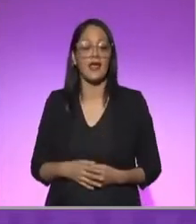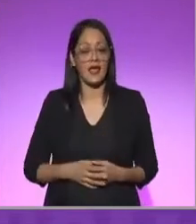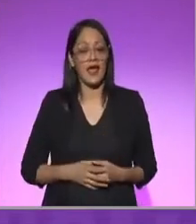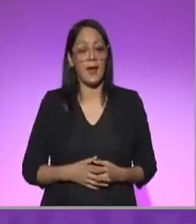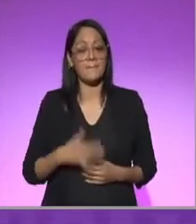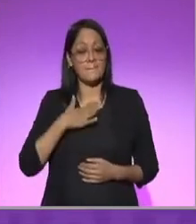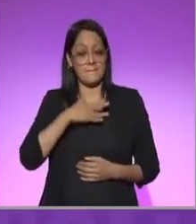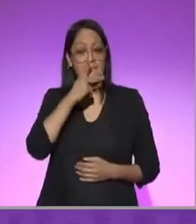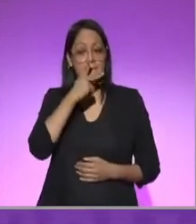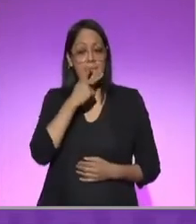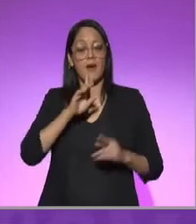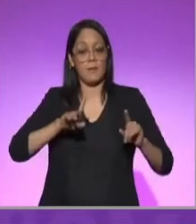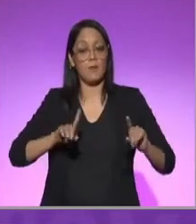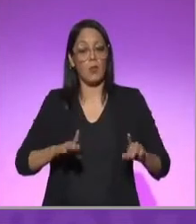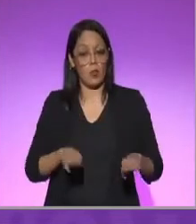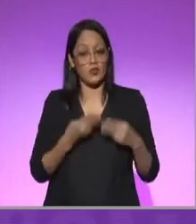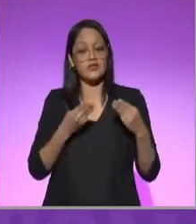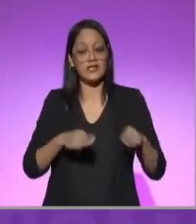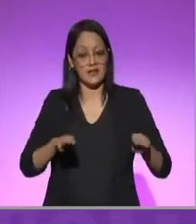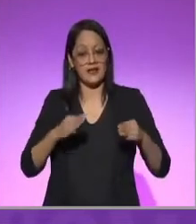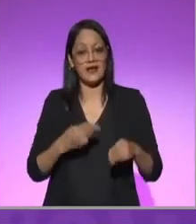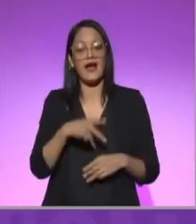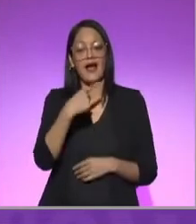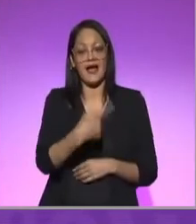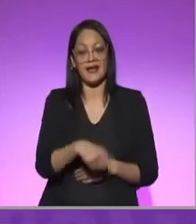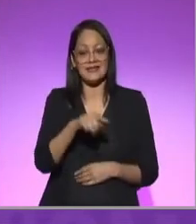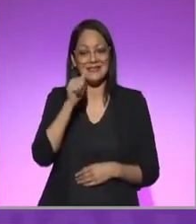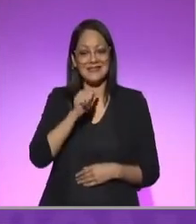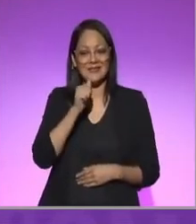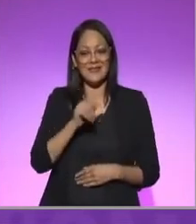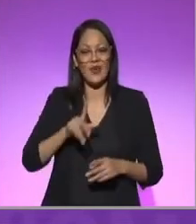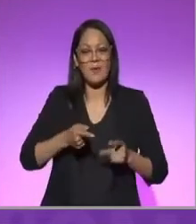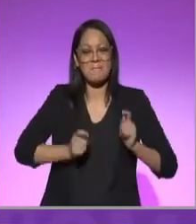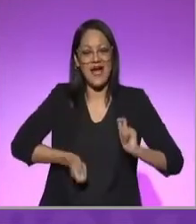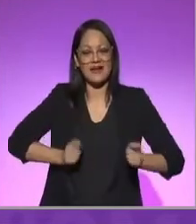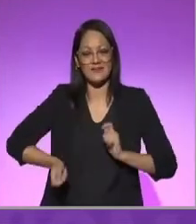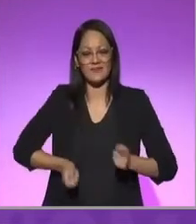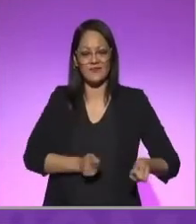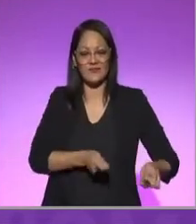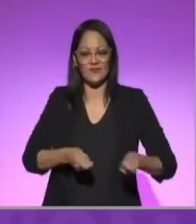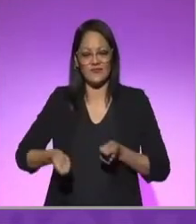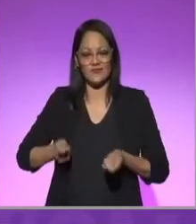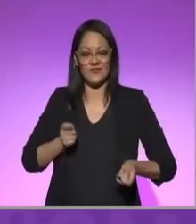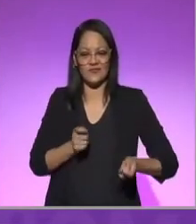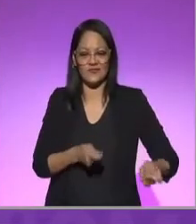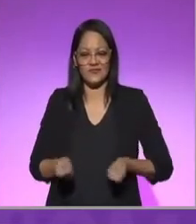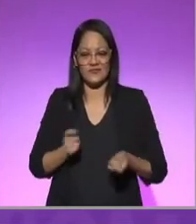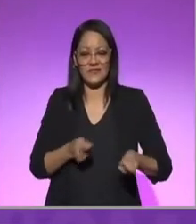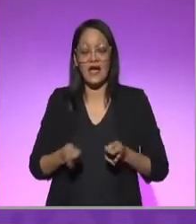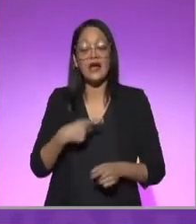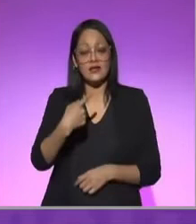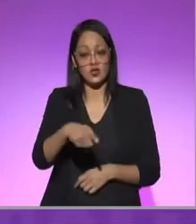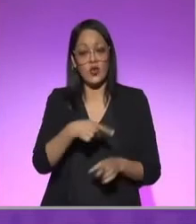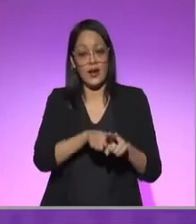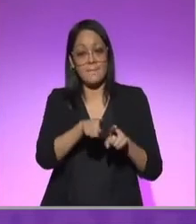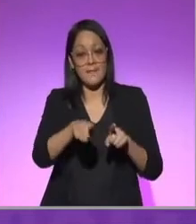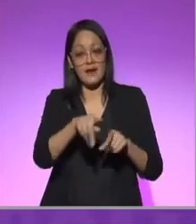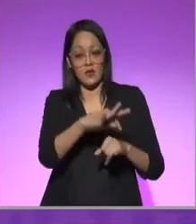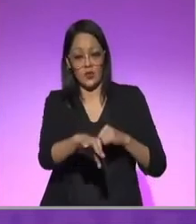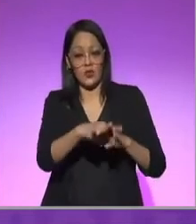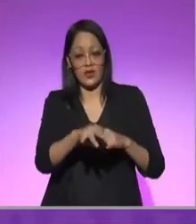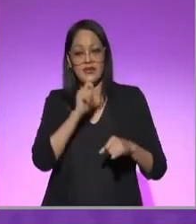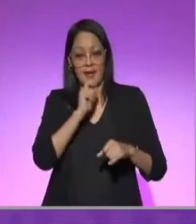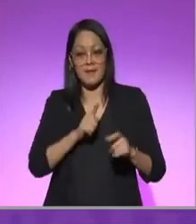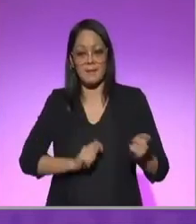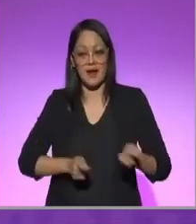padre era músico, tocaba la marimba. Su hermano menor era músico, tocaba la marimba y el saxofón.